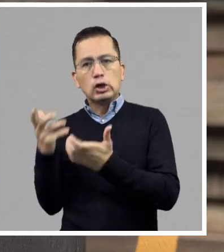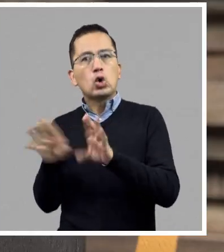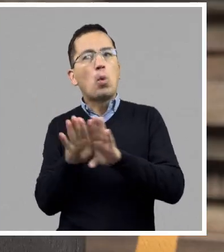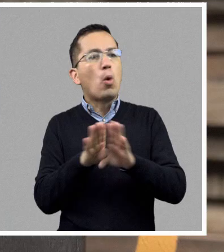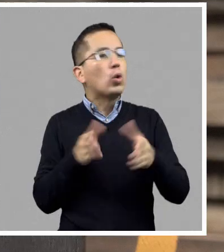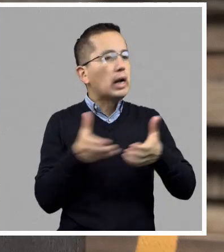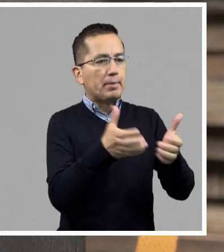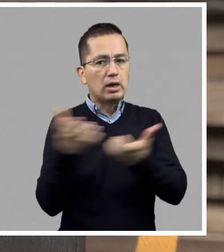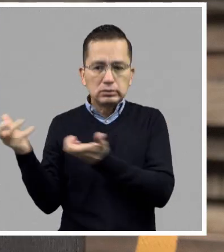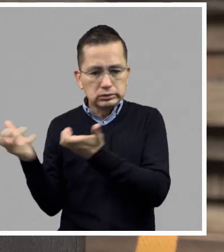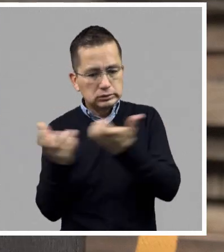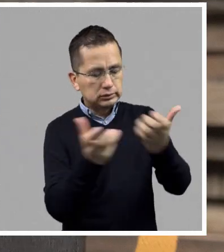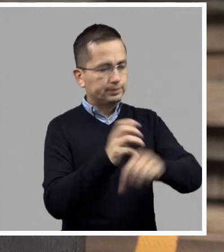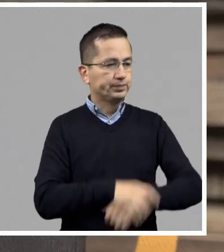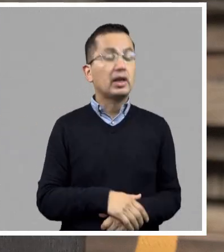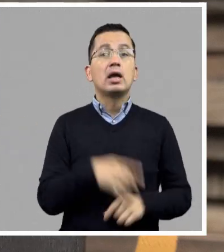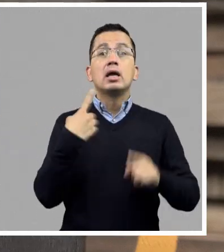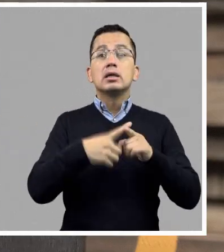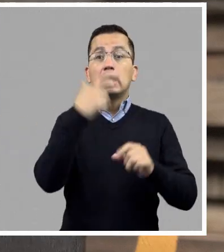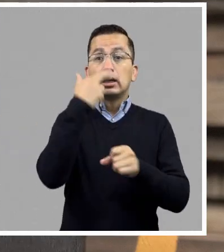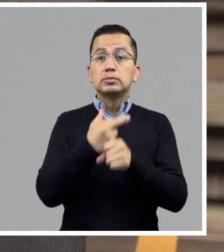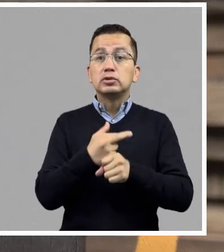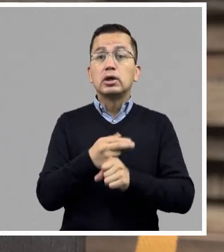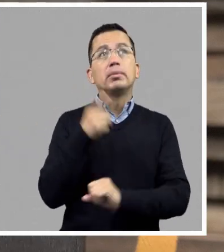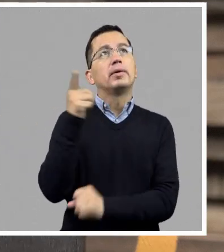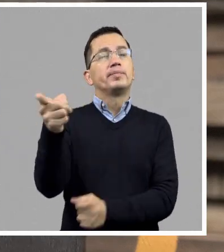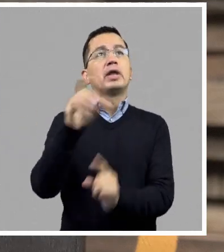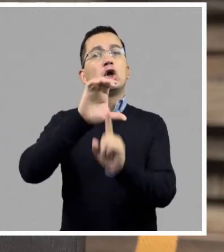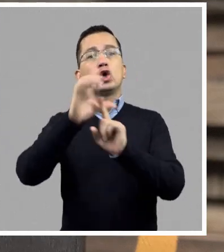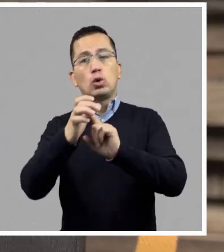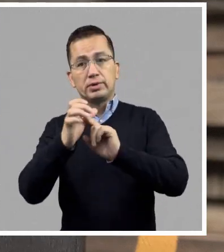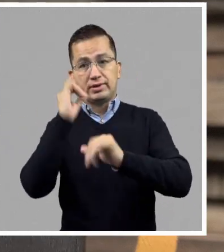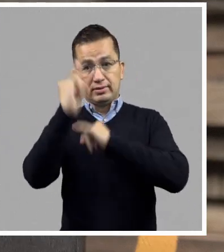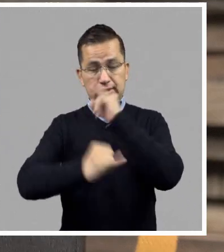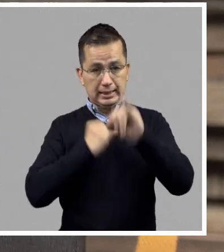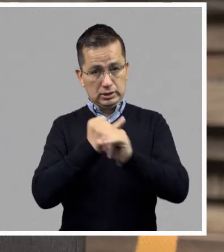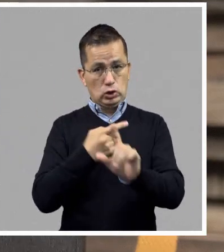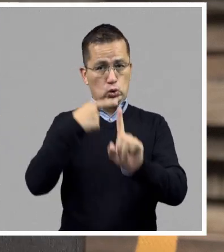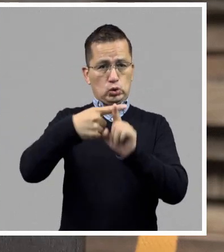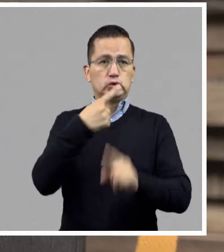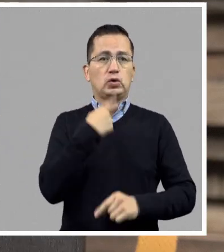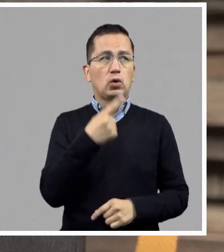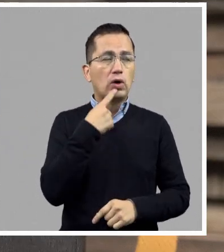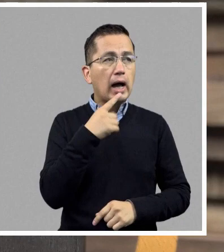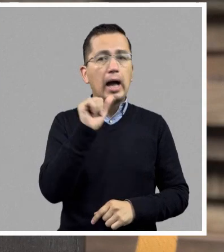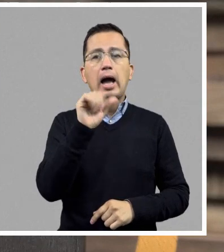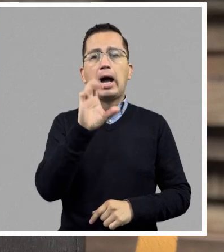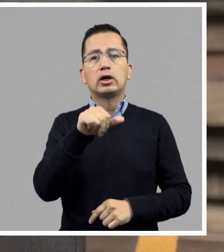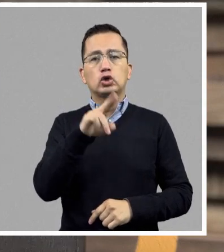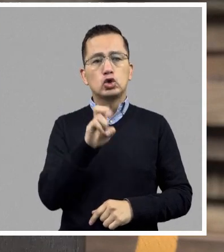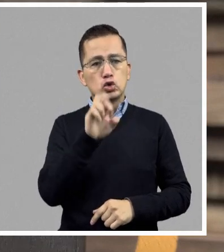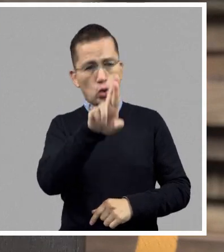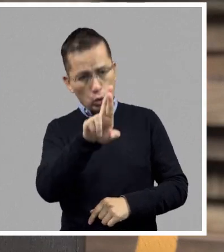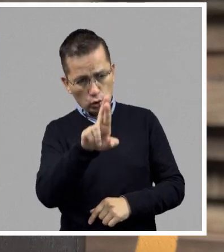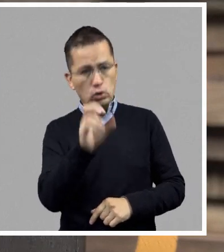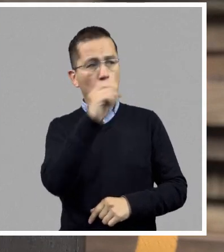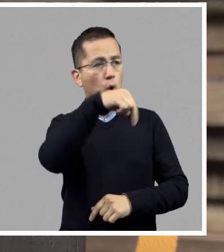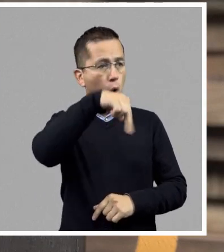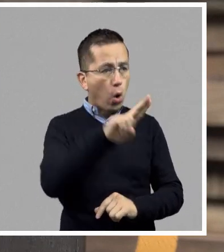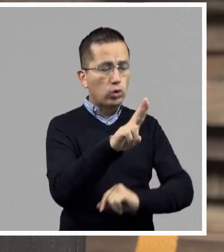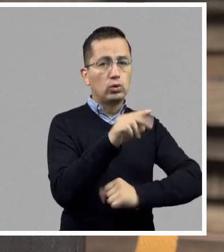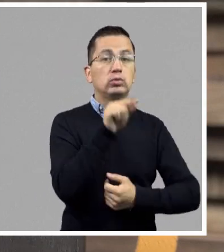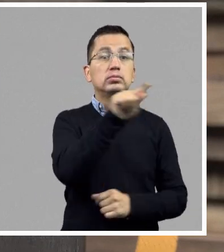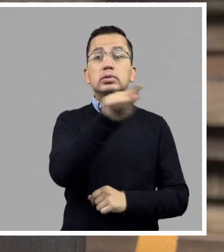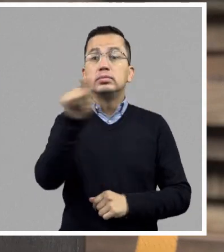el comité Internacional de la Cruz Roja acnur el la agencia de las Naciones Unidas para la migración No necesariamente